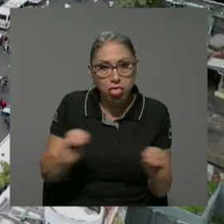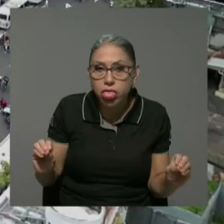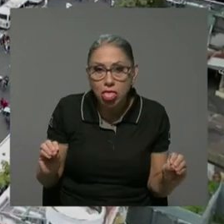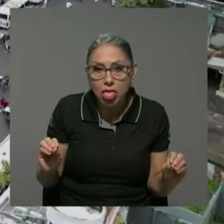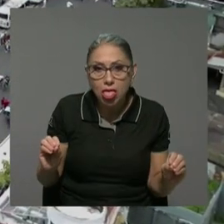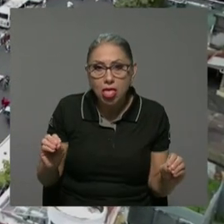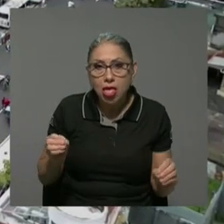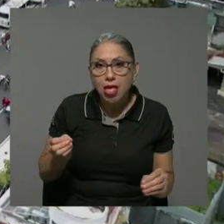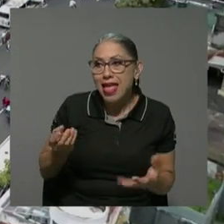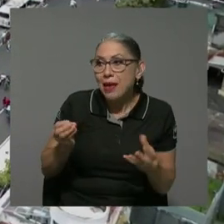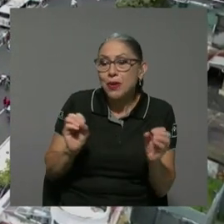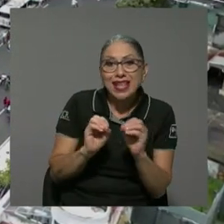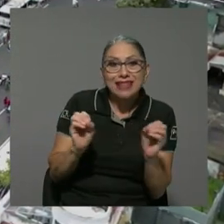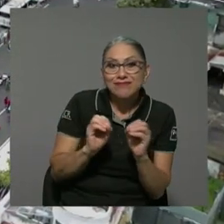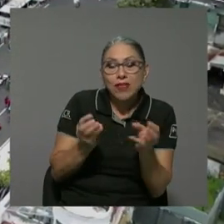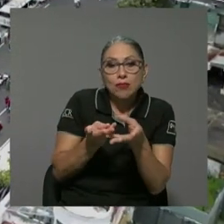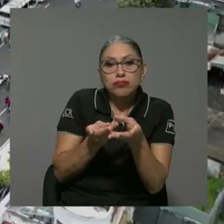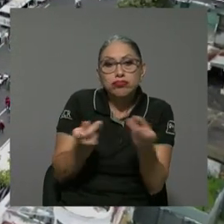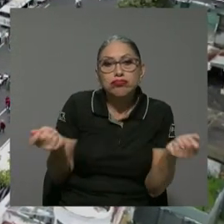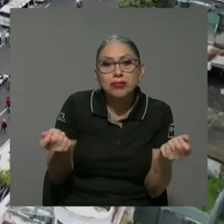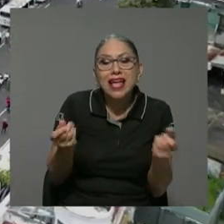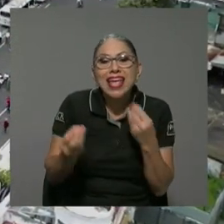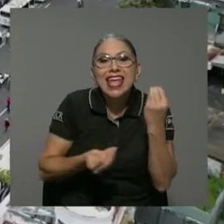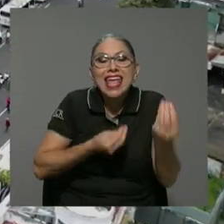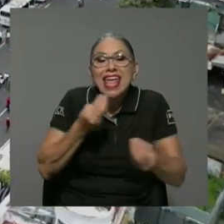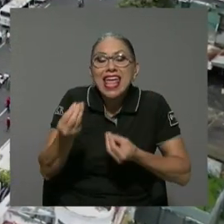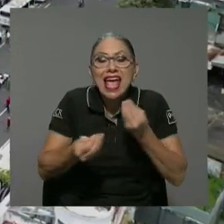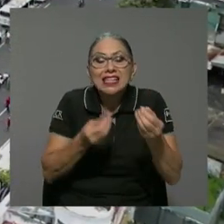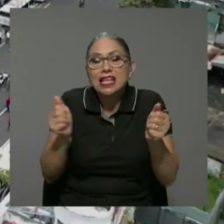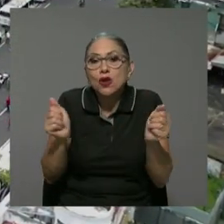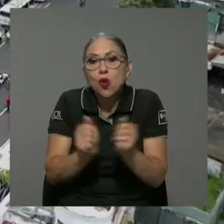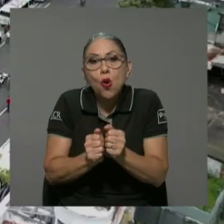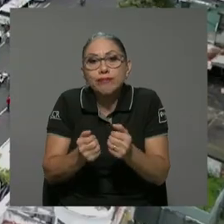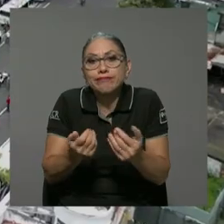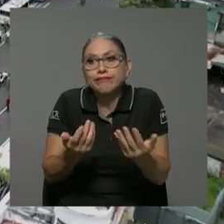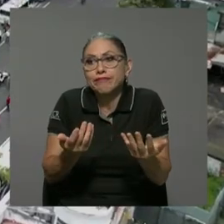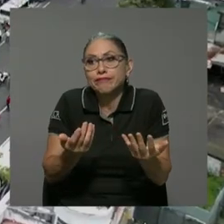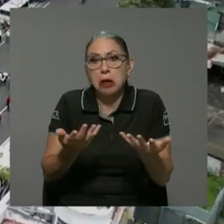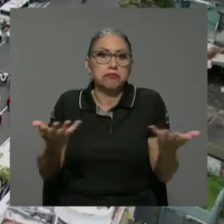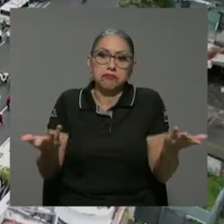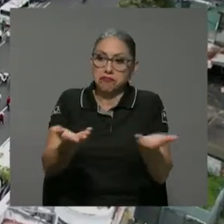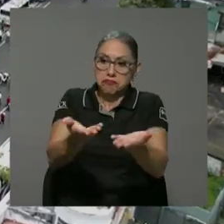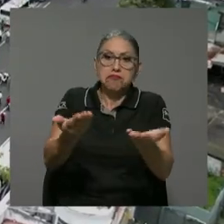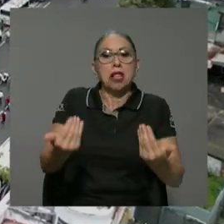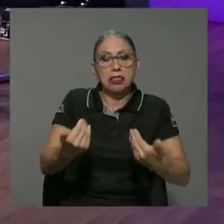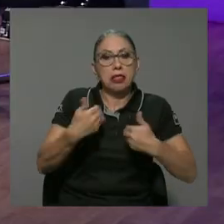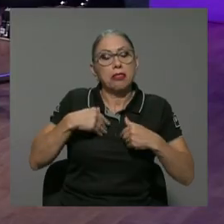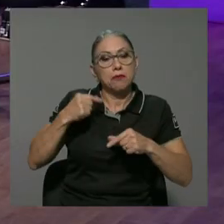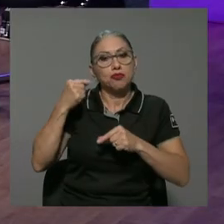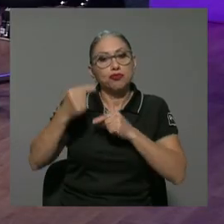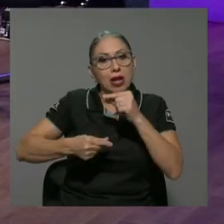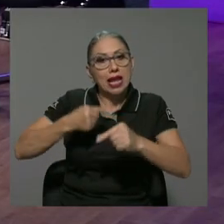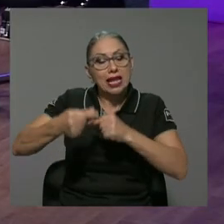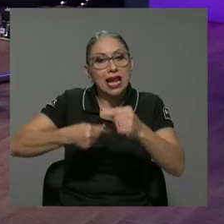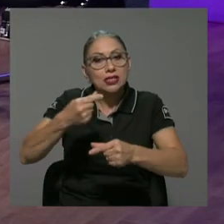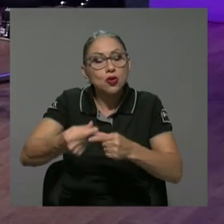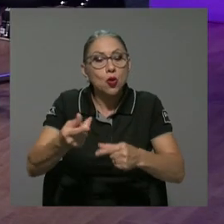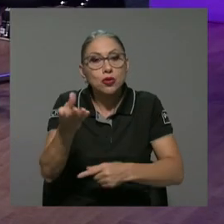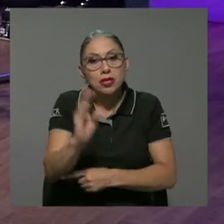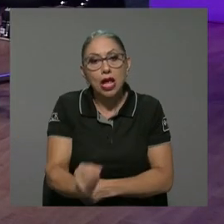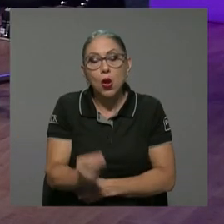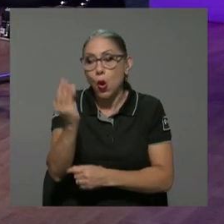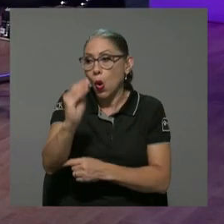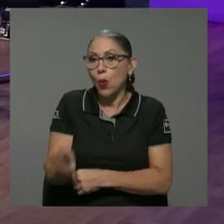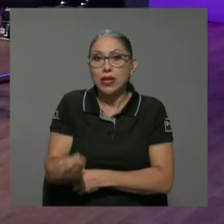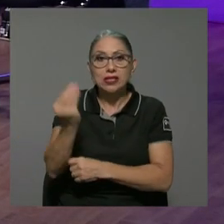resuelto qué hacer con esto que de pronto, tenemos una generación de jóvenes